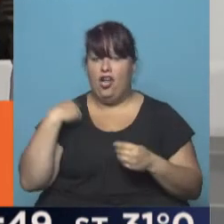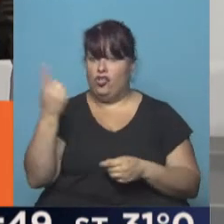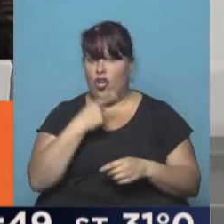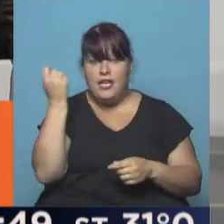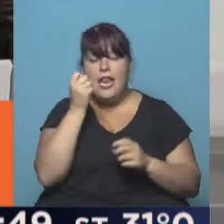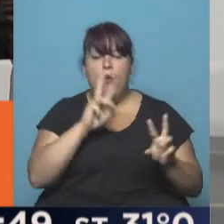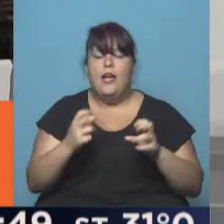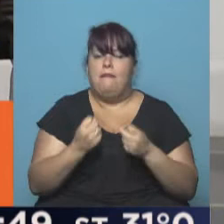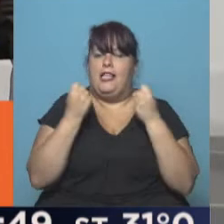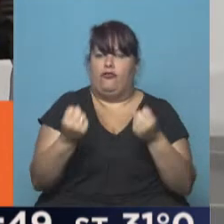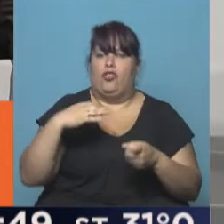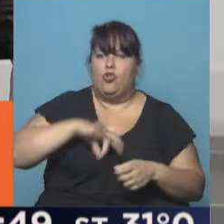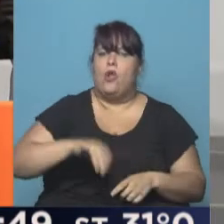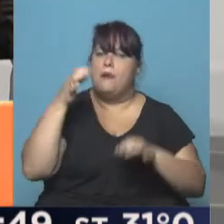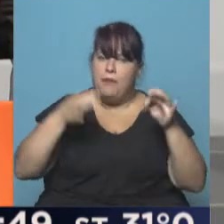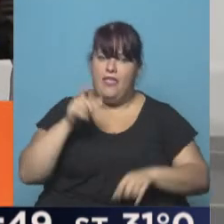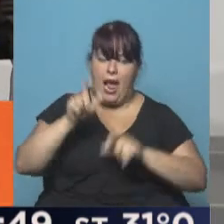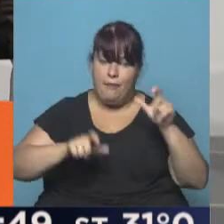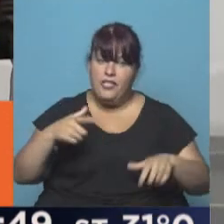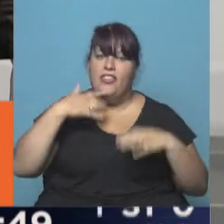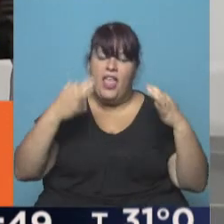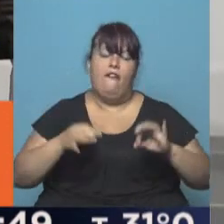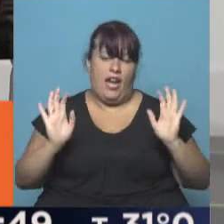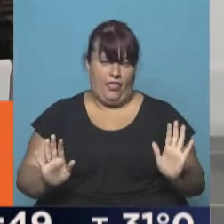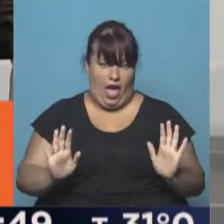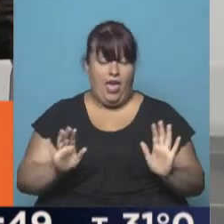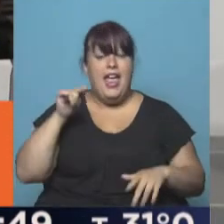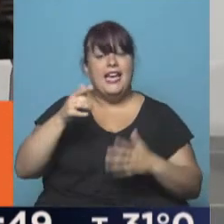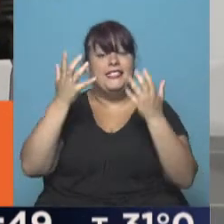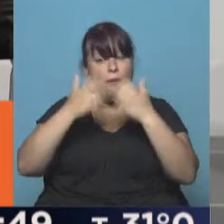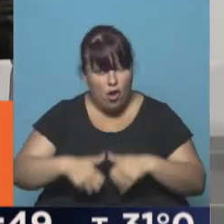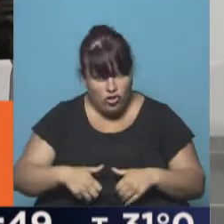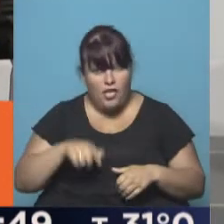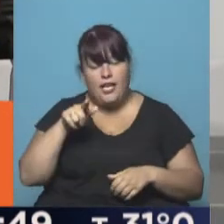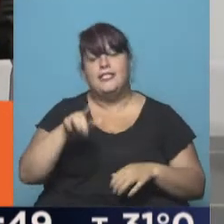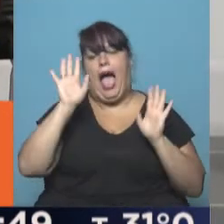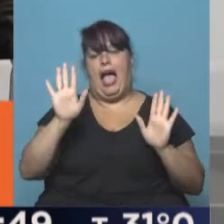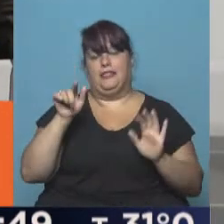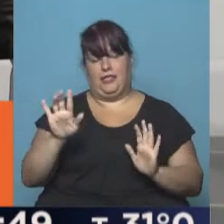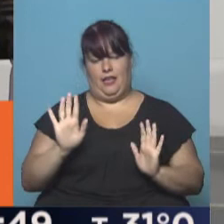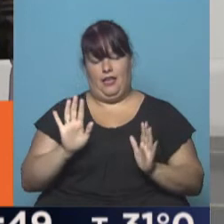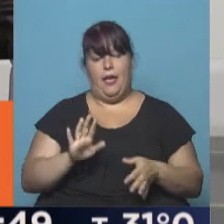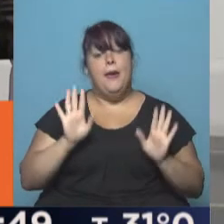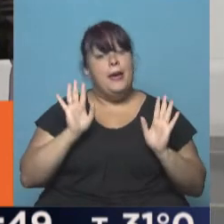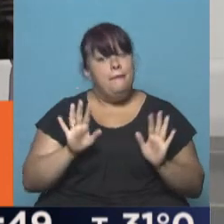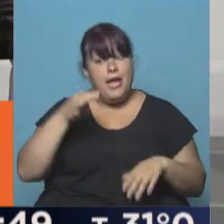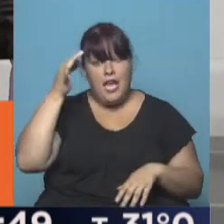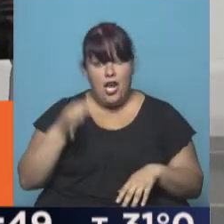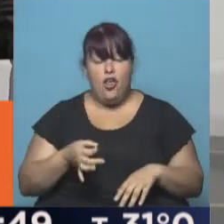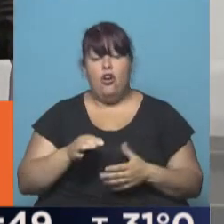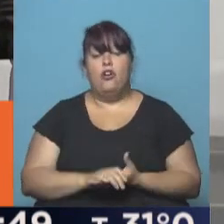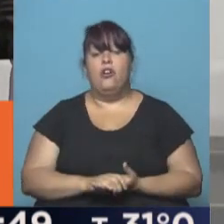que era fortalecer el salario real de los trabajadores, sea una realidad. Este proyecto hace que eso sea así, pero que